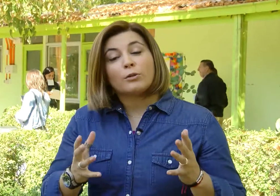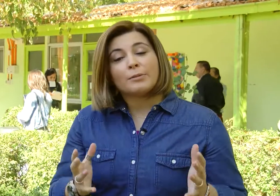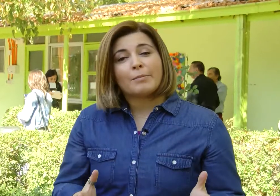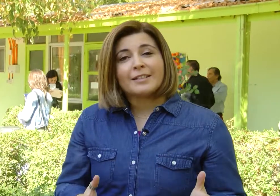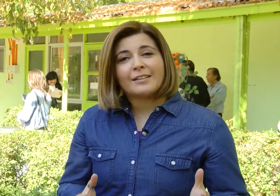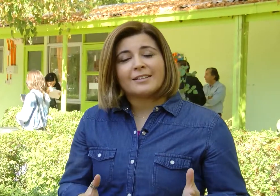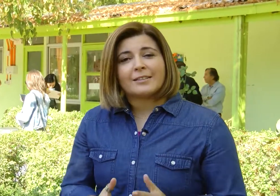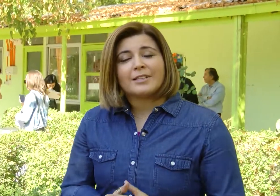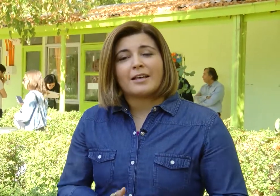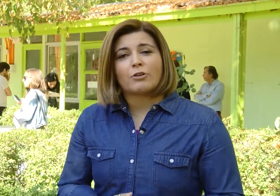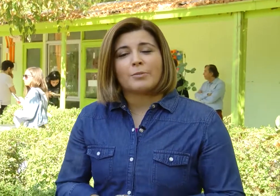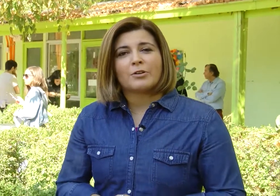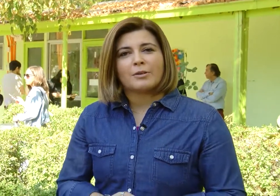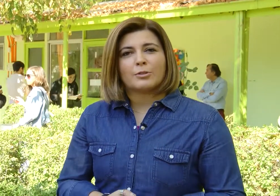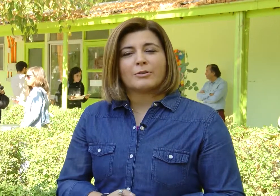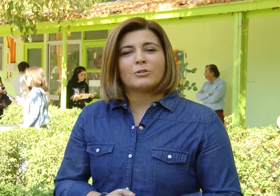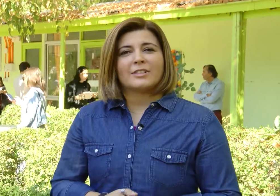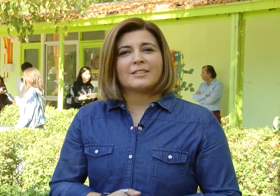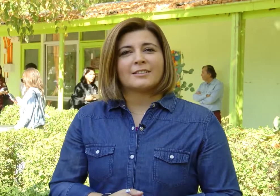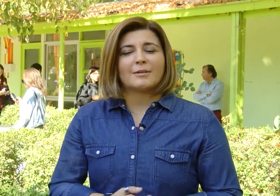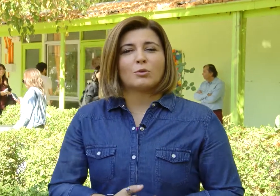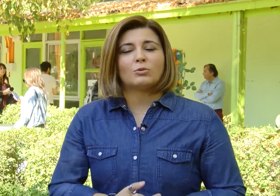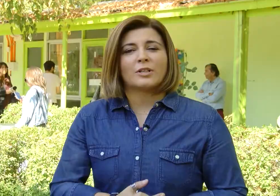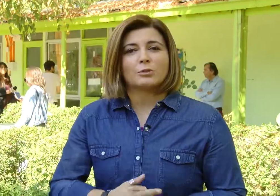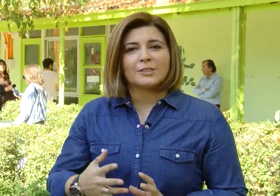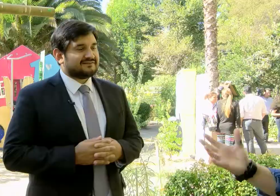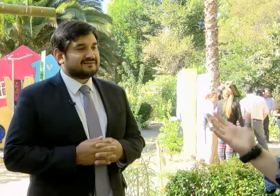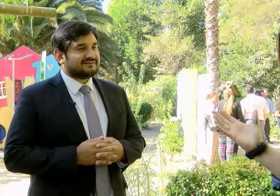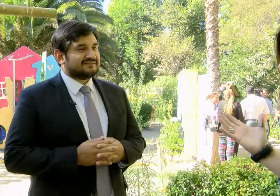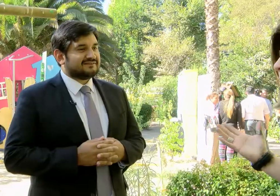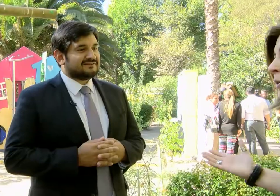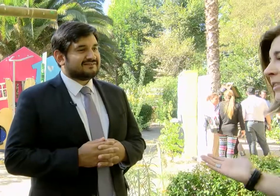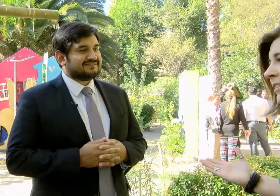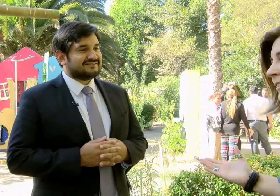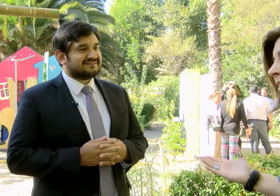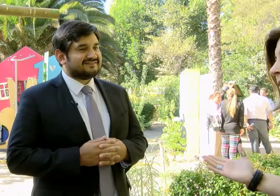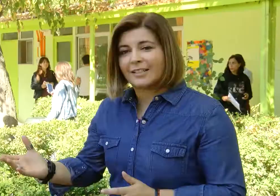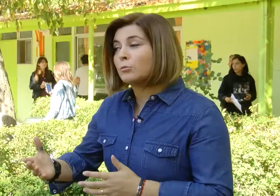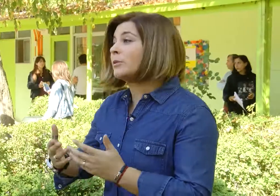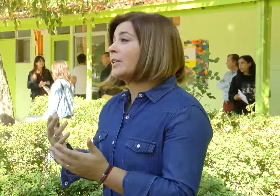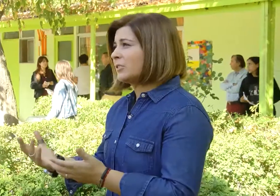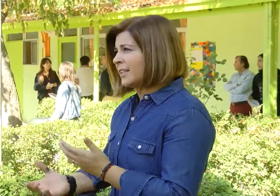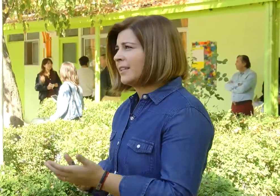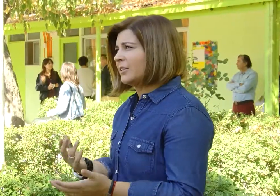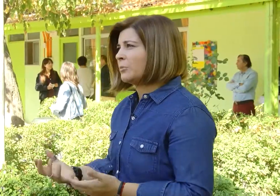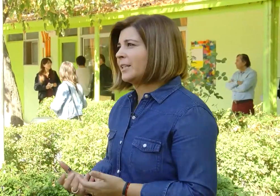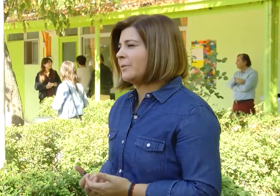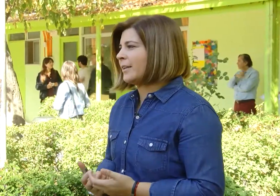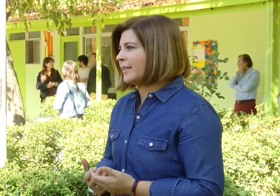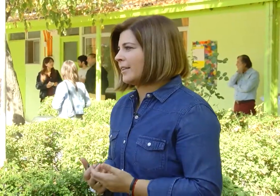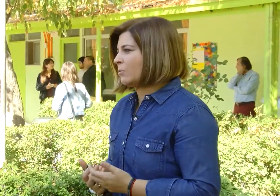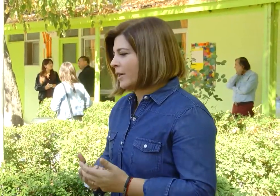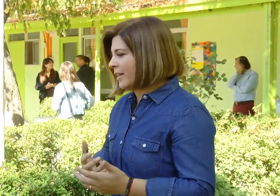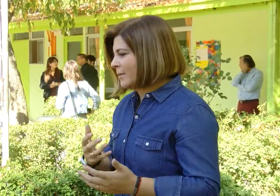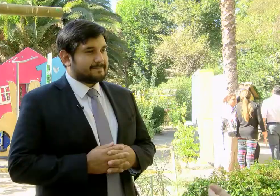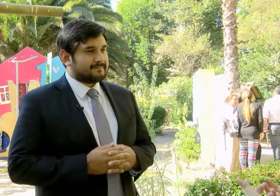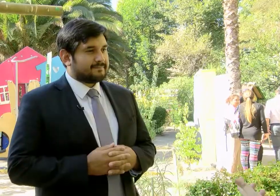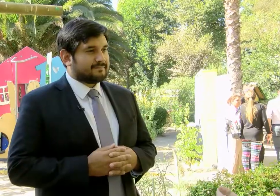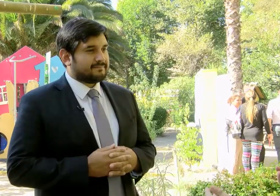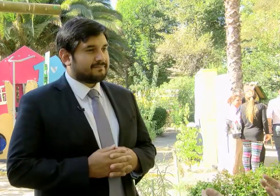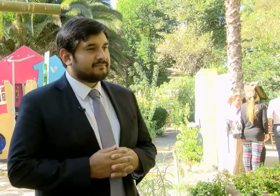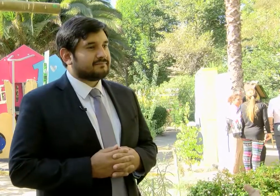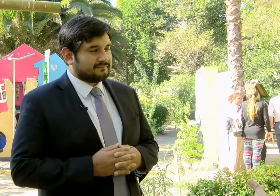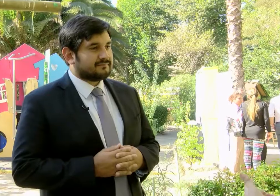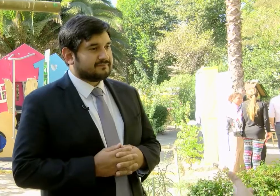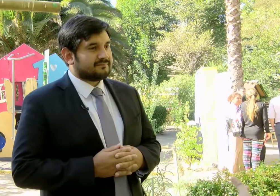Bueno, en esta última parte de la entrevista de los domingos de Portavoz Noticias estamos junto al subsecretario de Transportes y seguimos hablando acerca de esta normativa que busca darle más